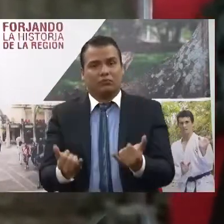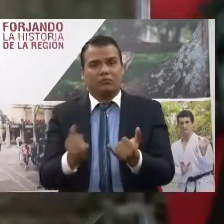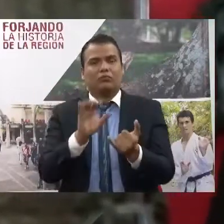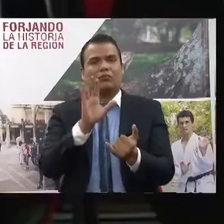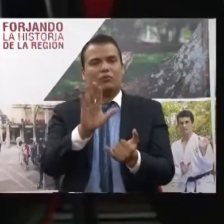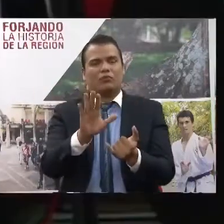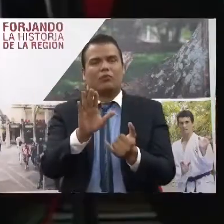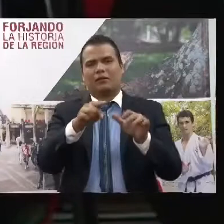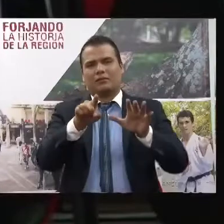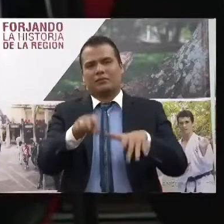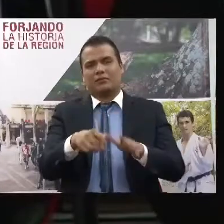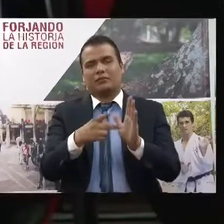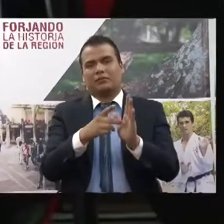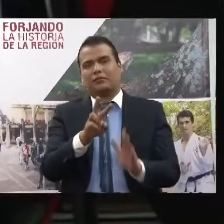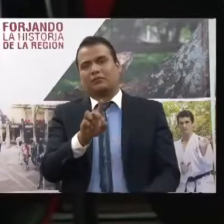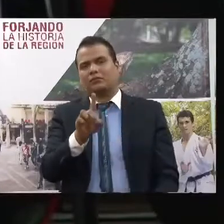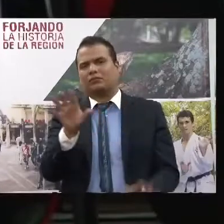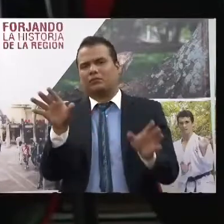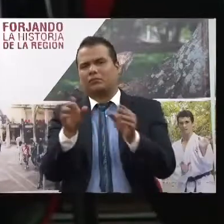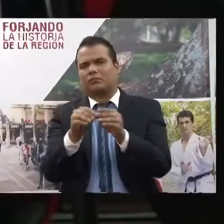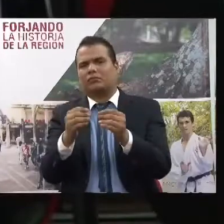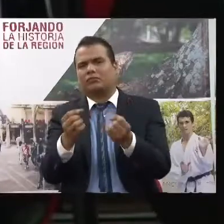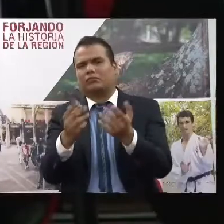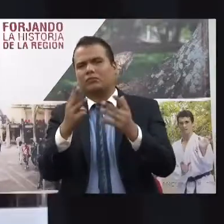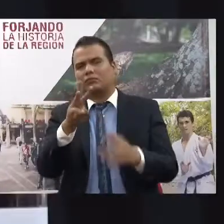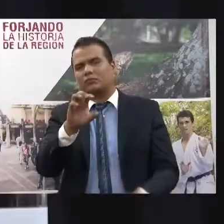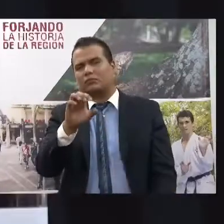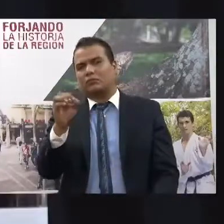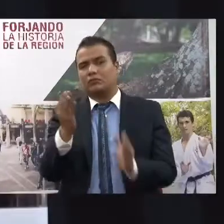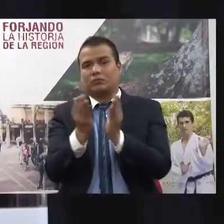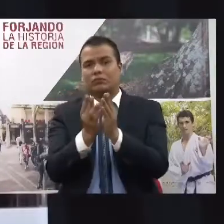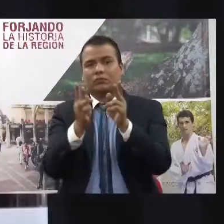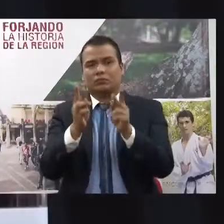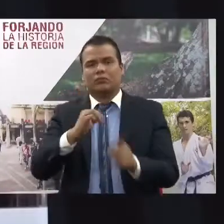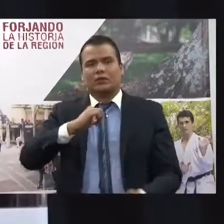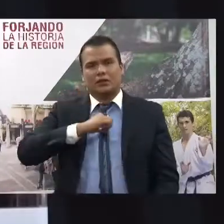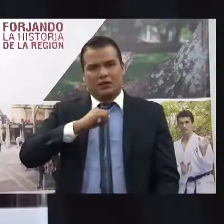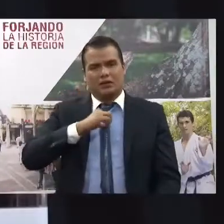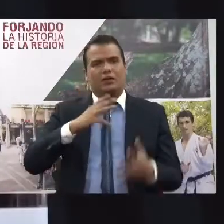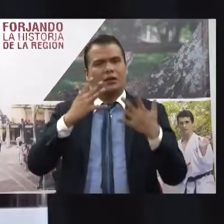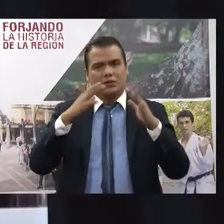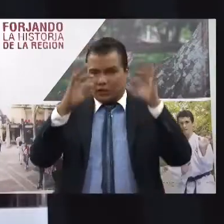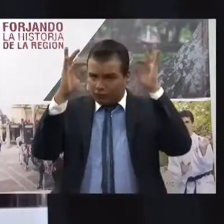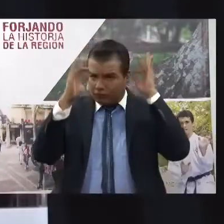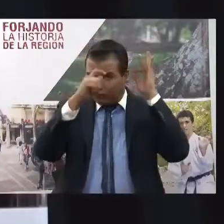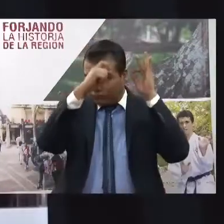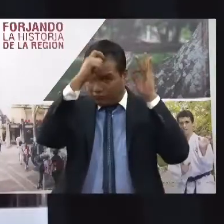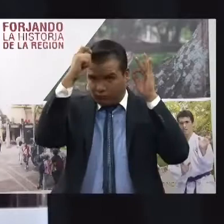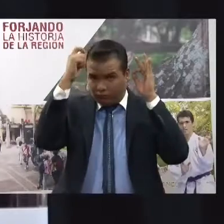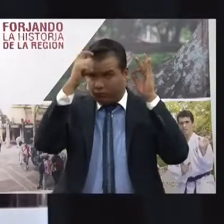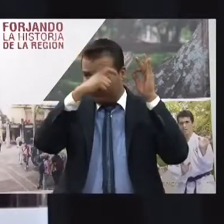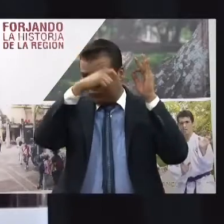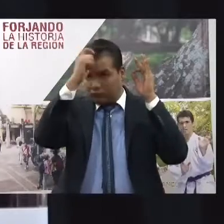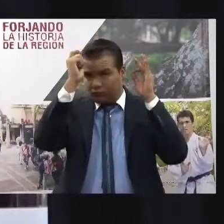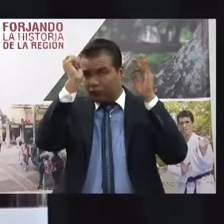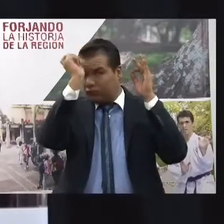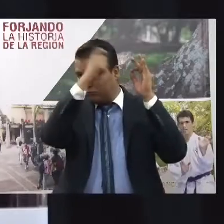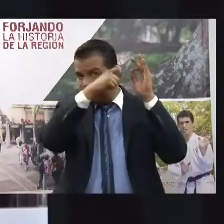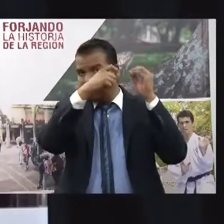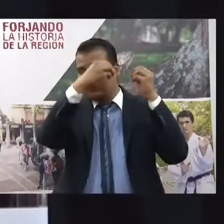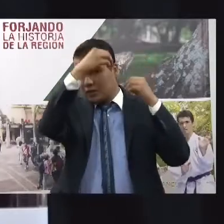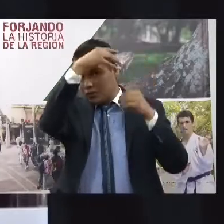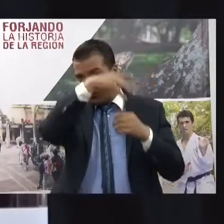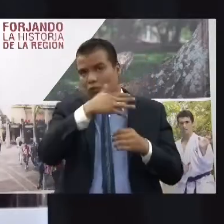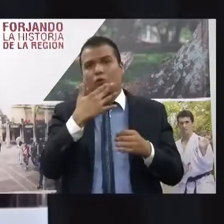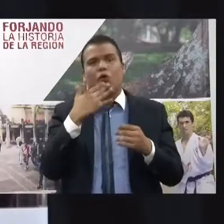este primer semestre suman un poco más de 300, llevan puesto el birrete con la borda a la izquierda, con el